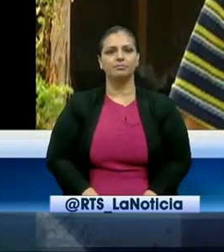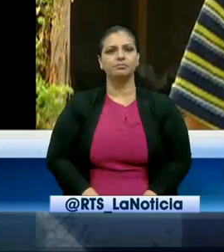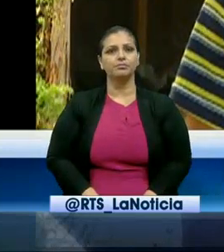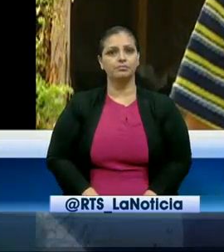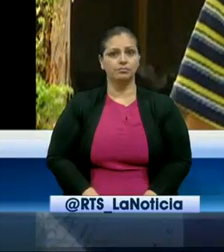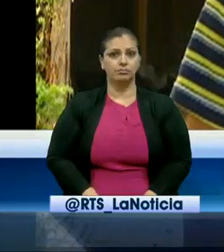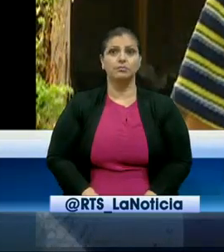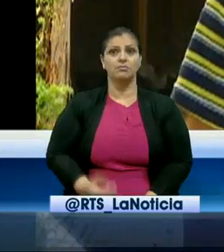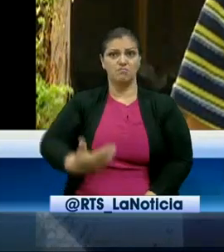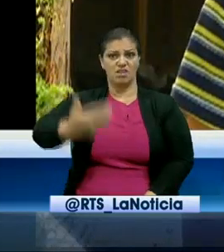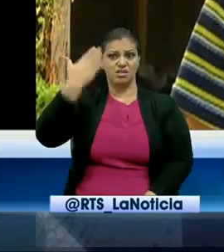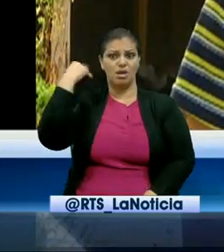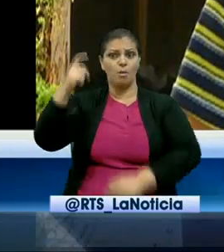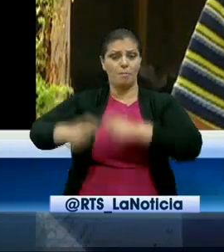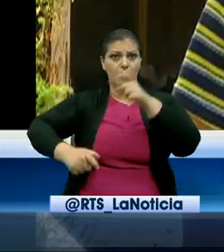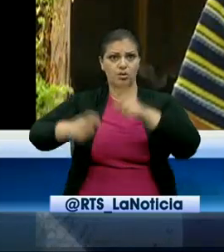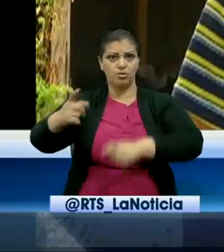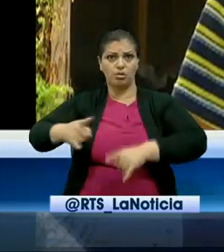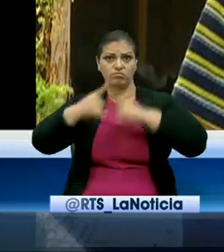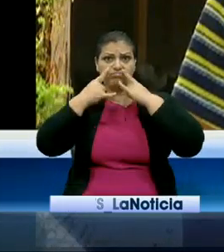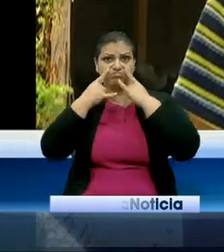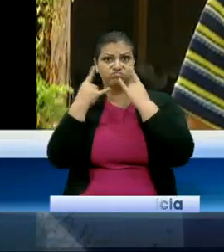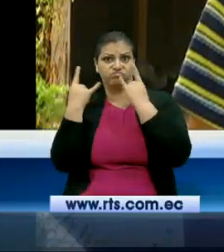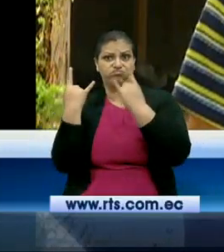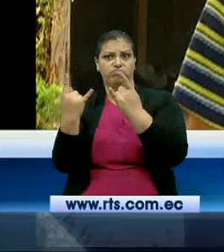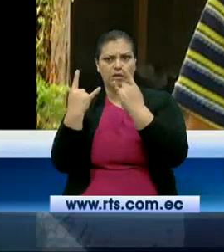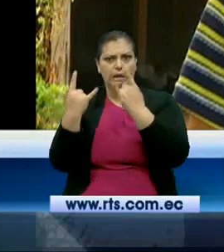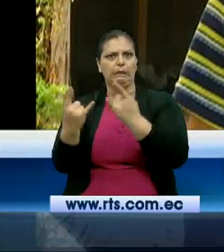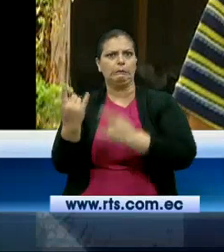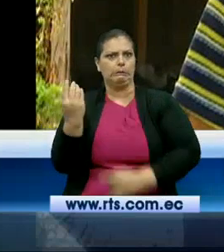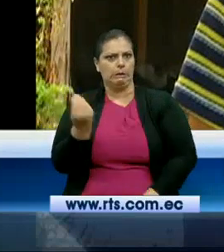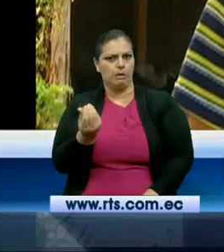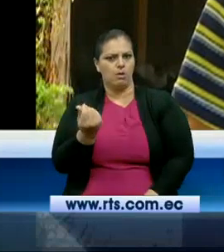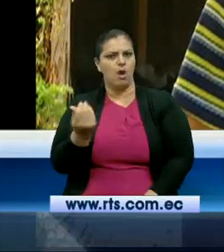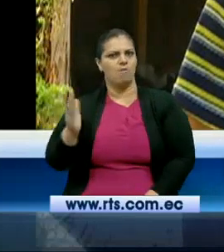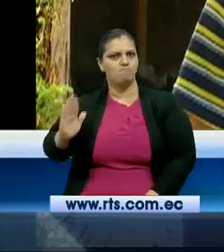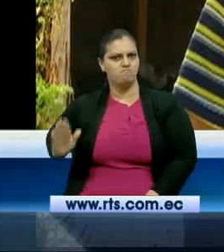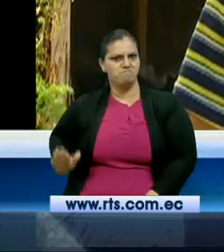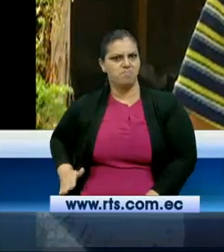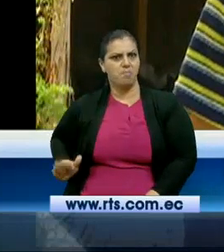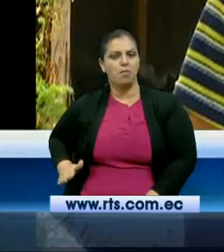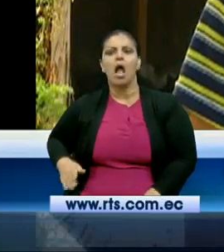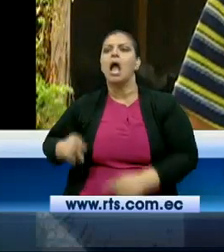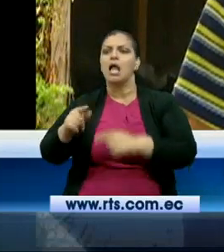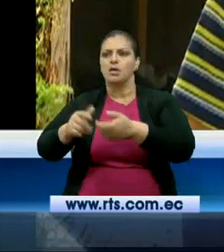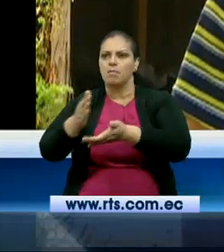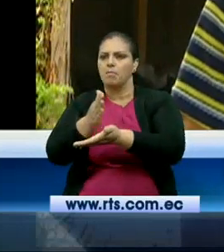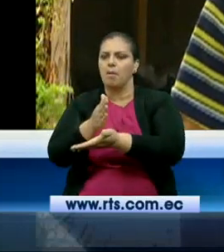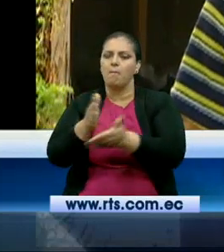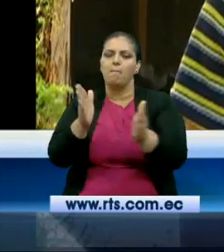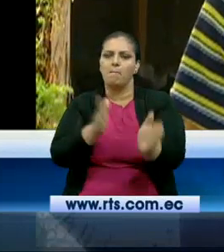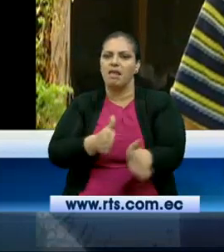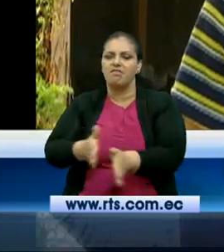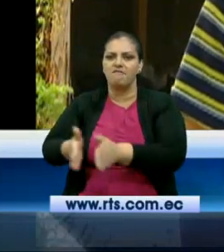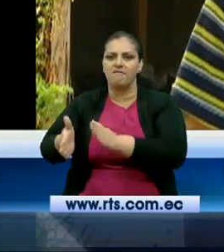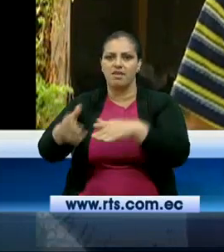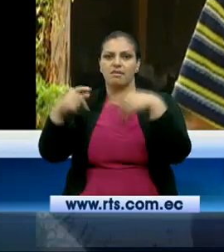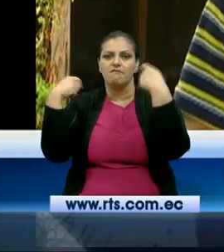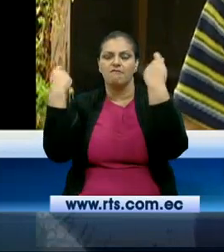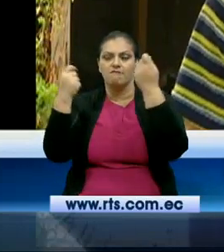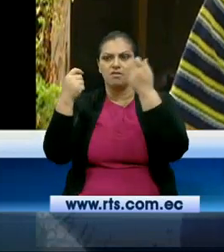plata hacían la fiesta del señor capitán. Era muy distinta al resto. Entonces el plato del gallo mote